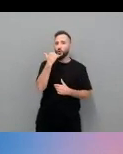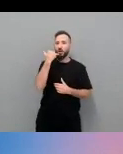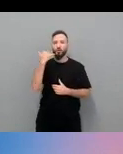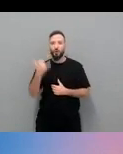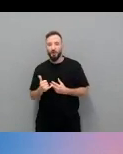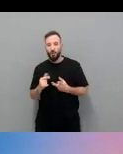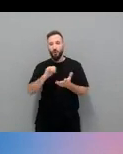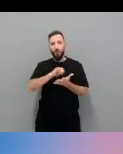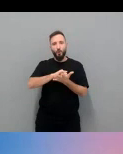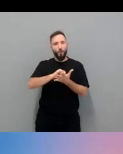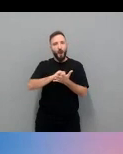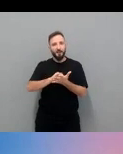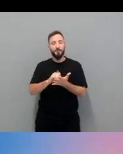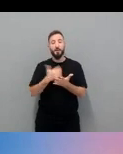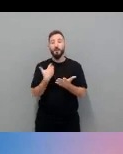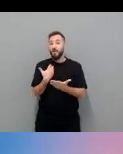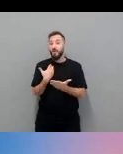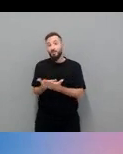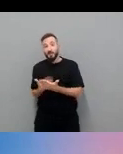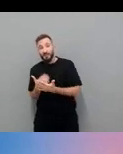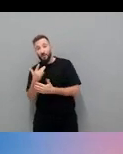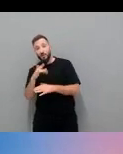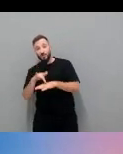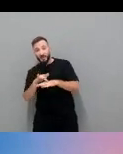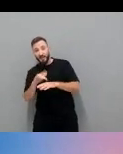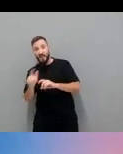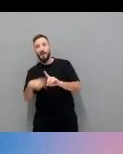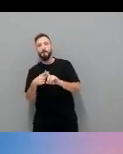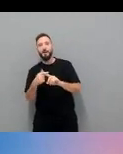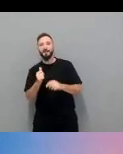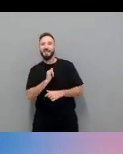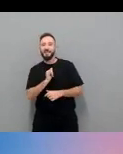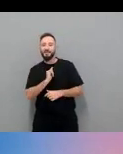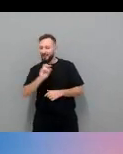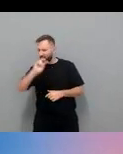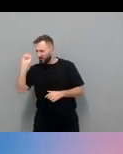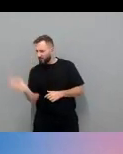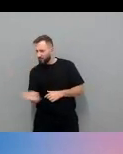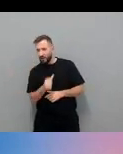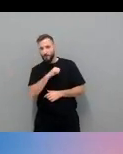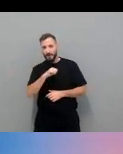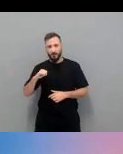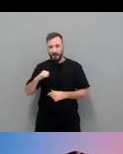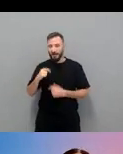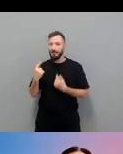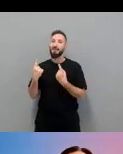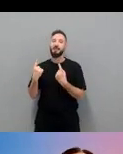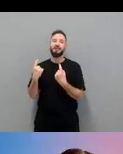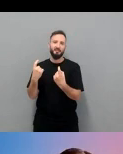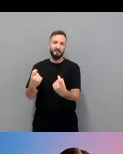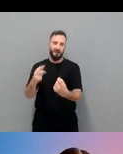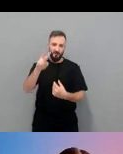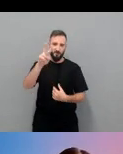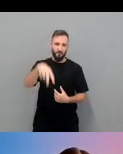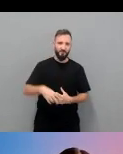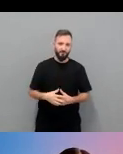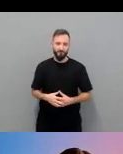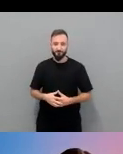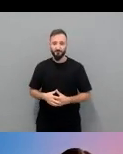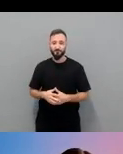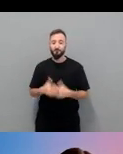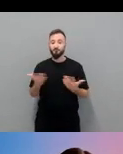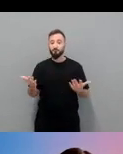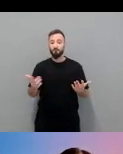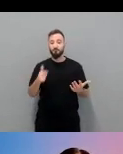WhatsApp, los certificados digitales y otro tipo de identificaciones personales van a ser necesarias. Os pongo simplemente aquí